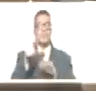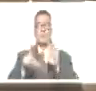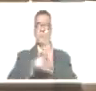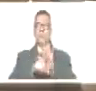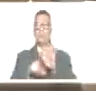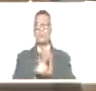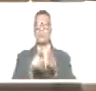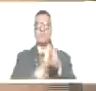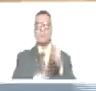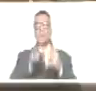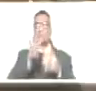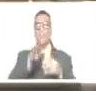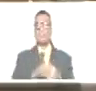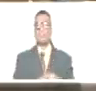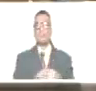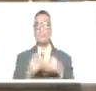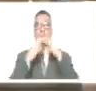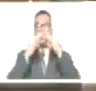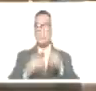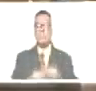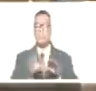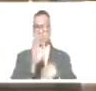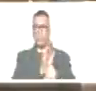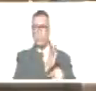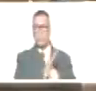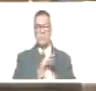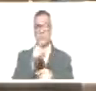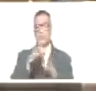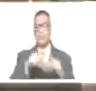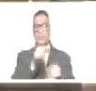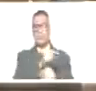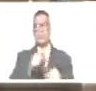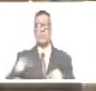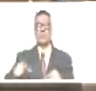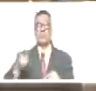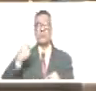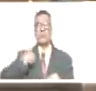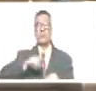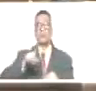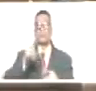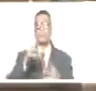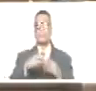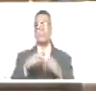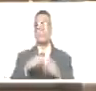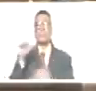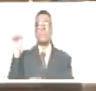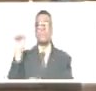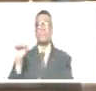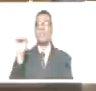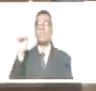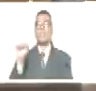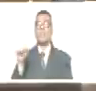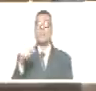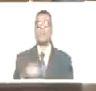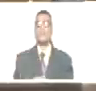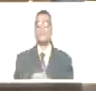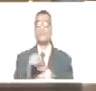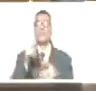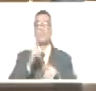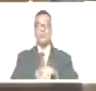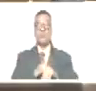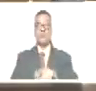4. Garantizar la protección a las personas con trastornos del espectro autista en situaciones de